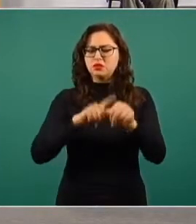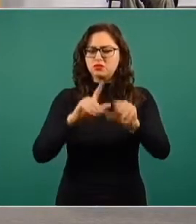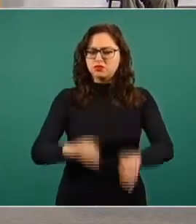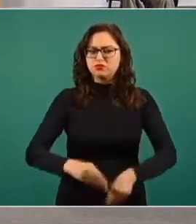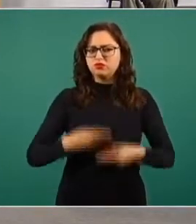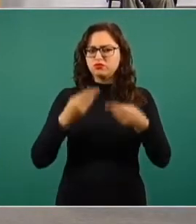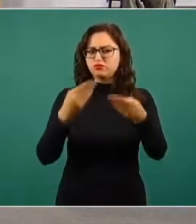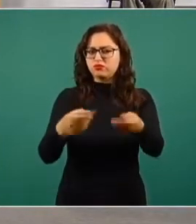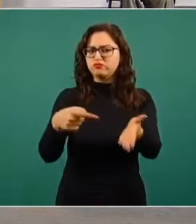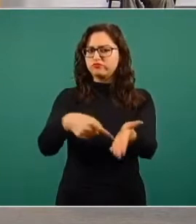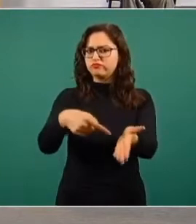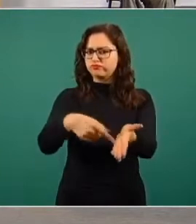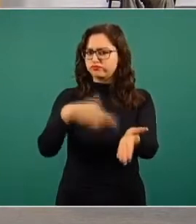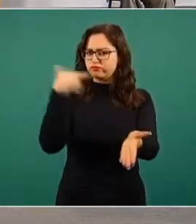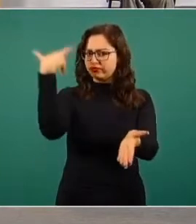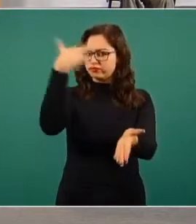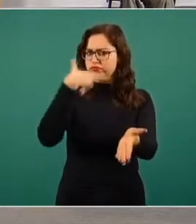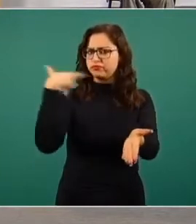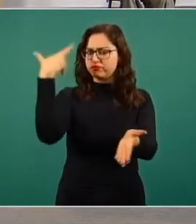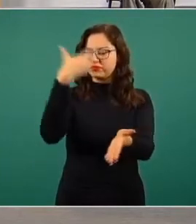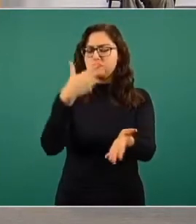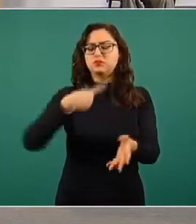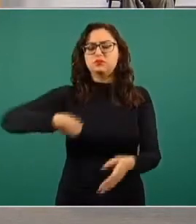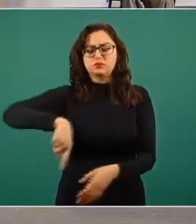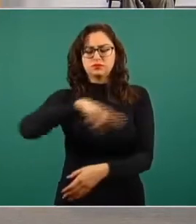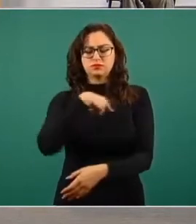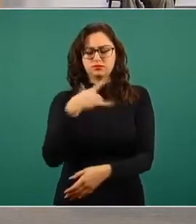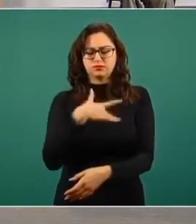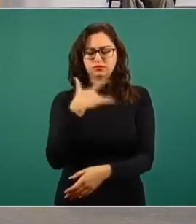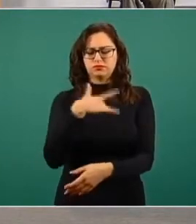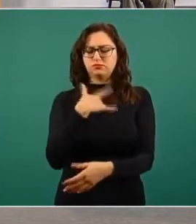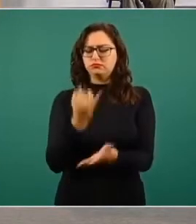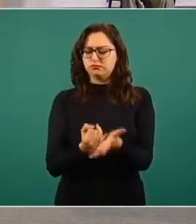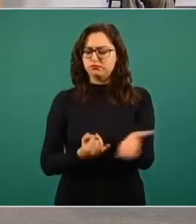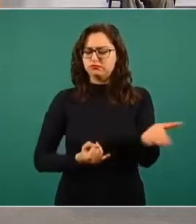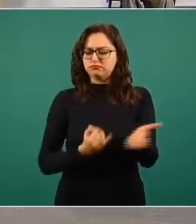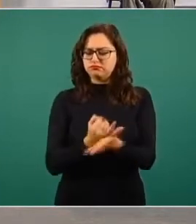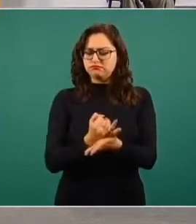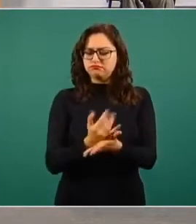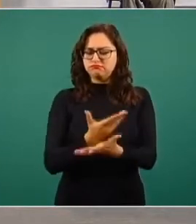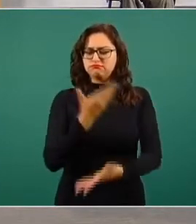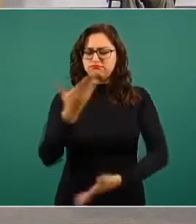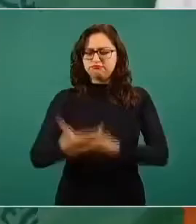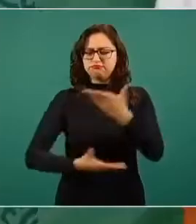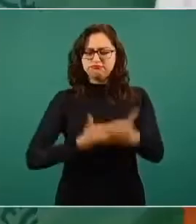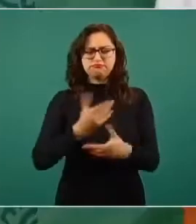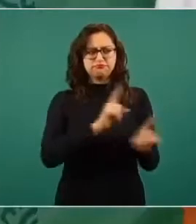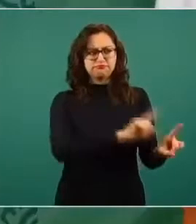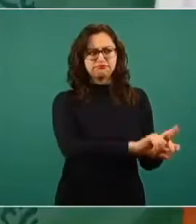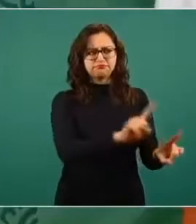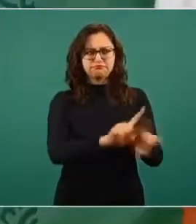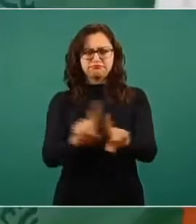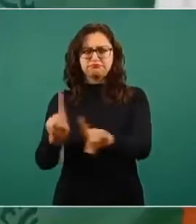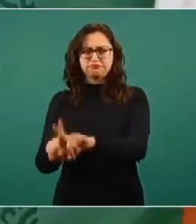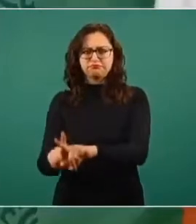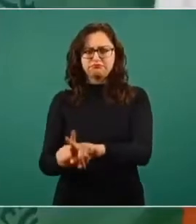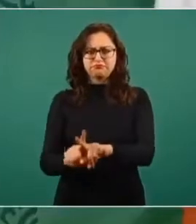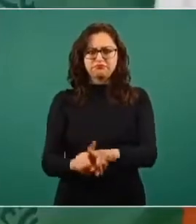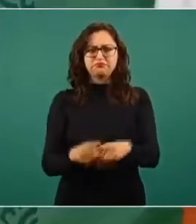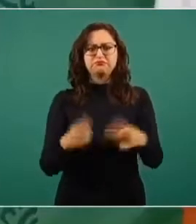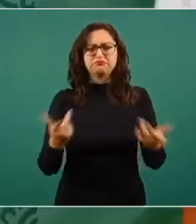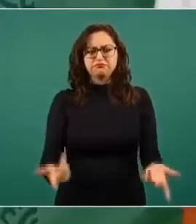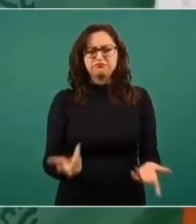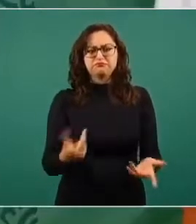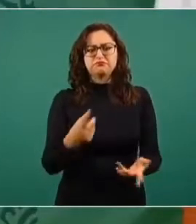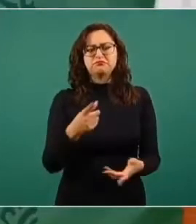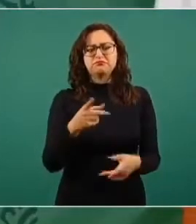hemos determinado que a esta red de servicios la queremos llamar la Red Siempre